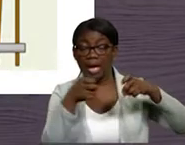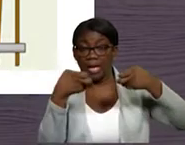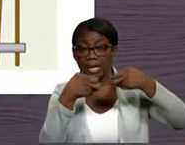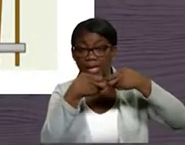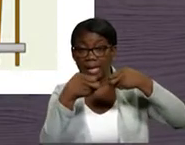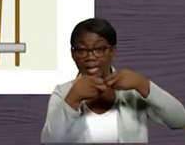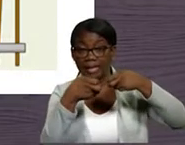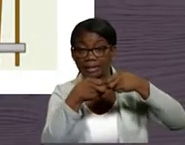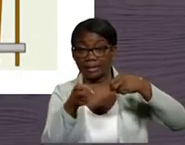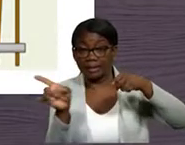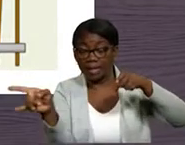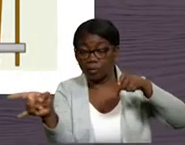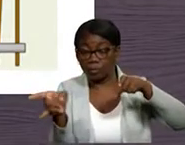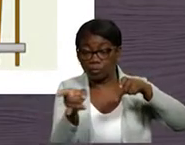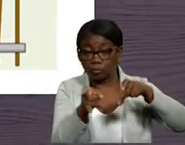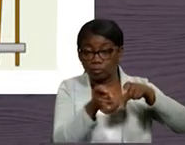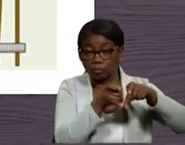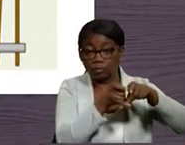Ese flujo